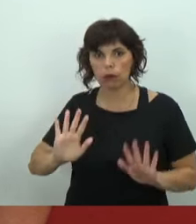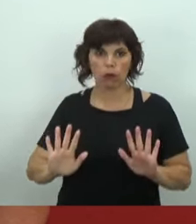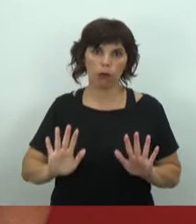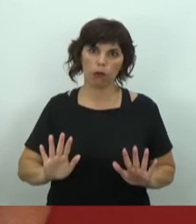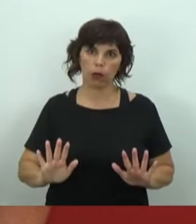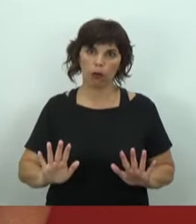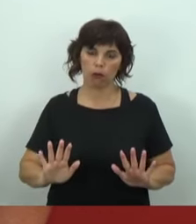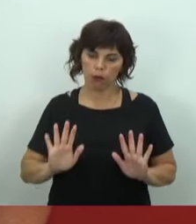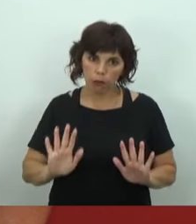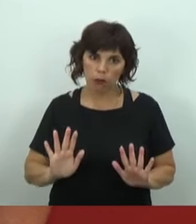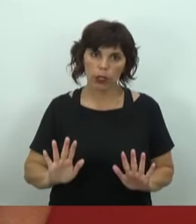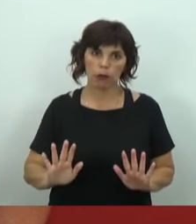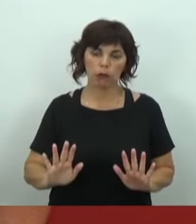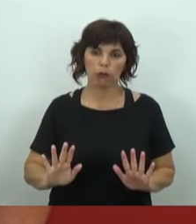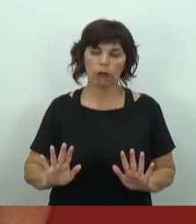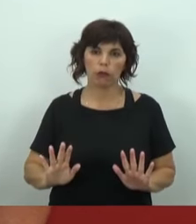para.